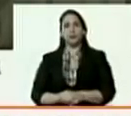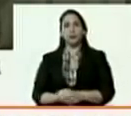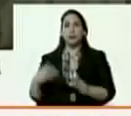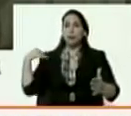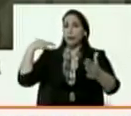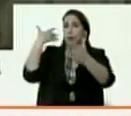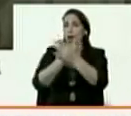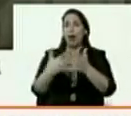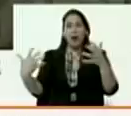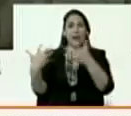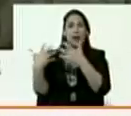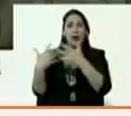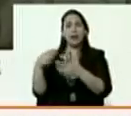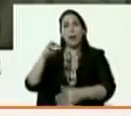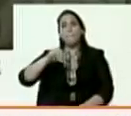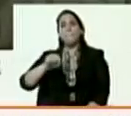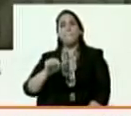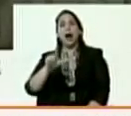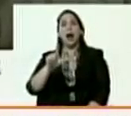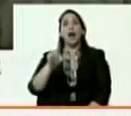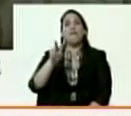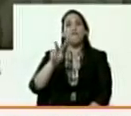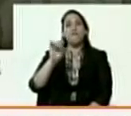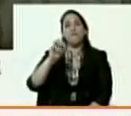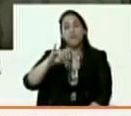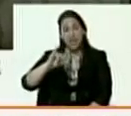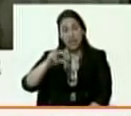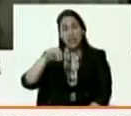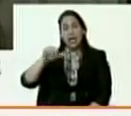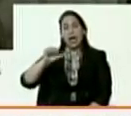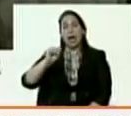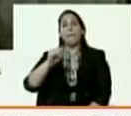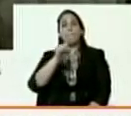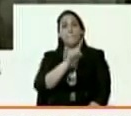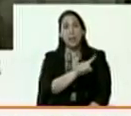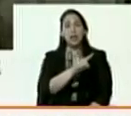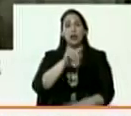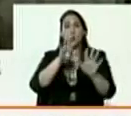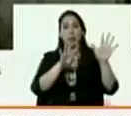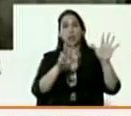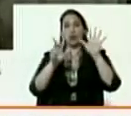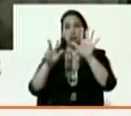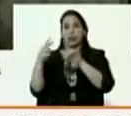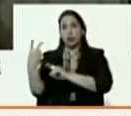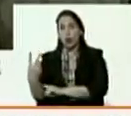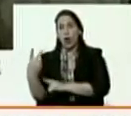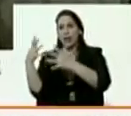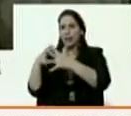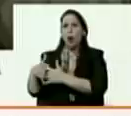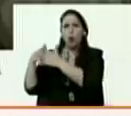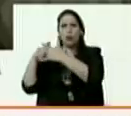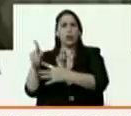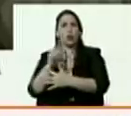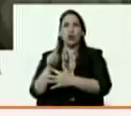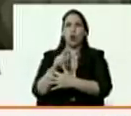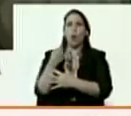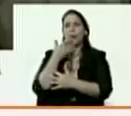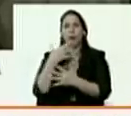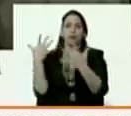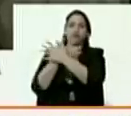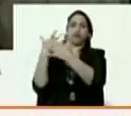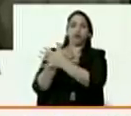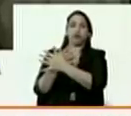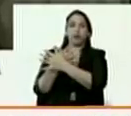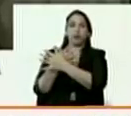de las Malvinas, en 1982, los Estados Unidos no vacilaron en traicionar a Argentina